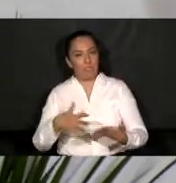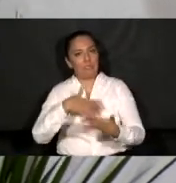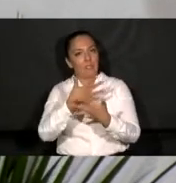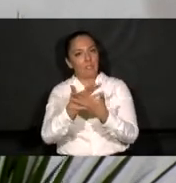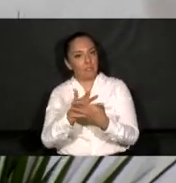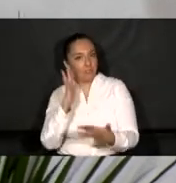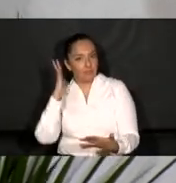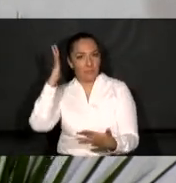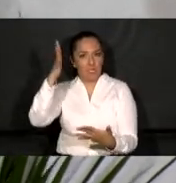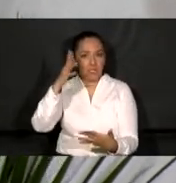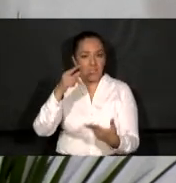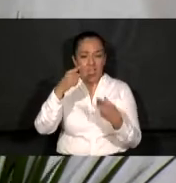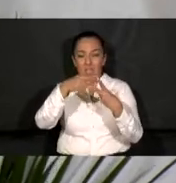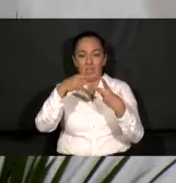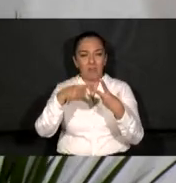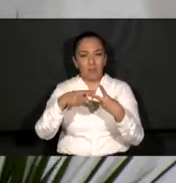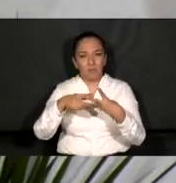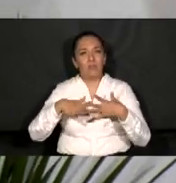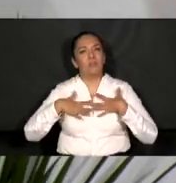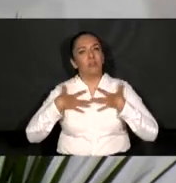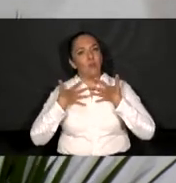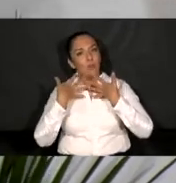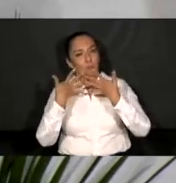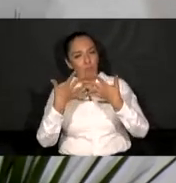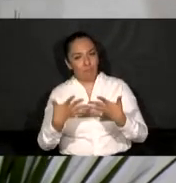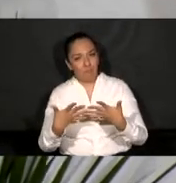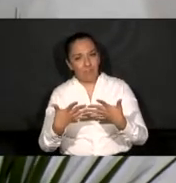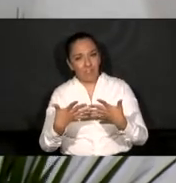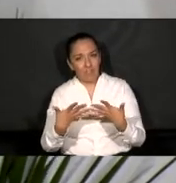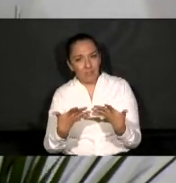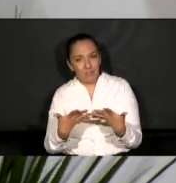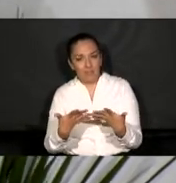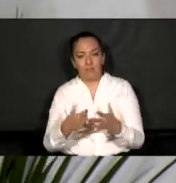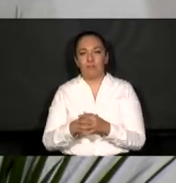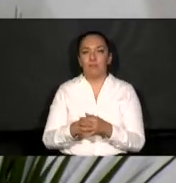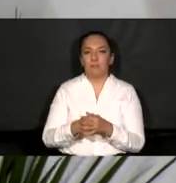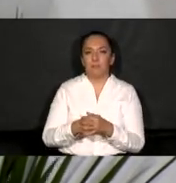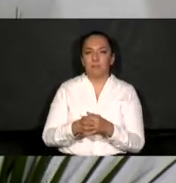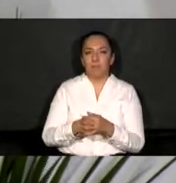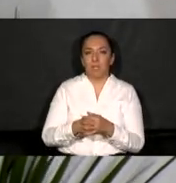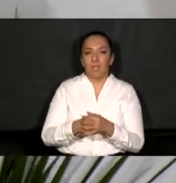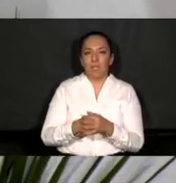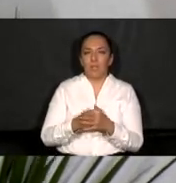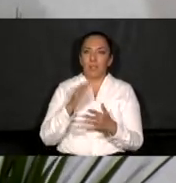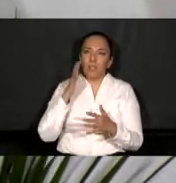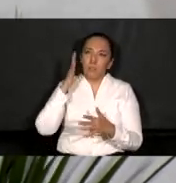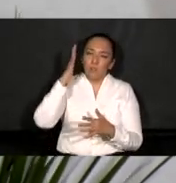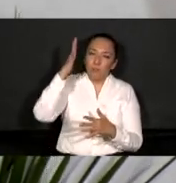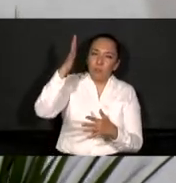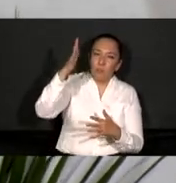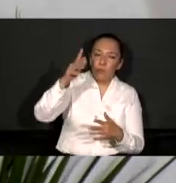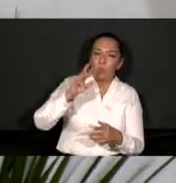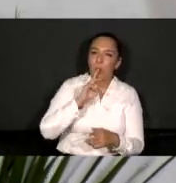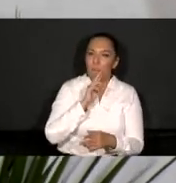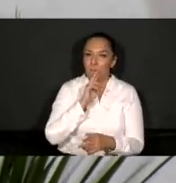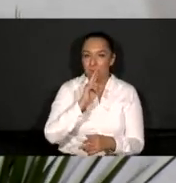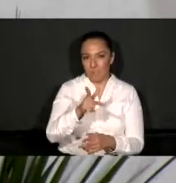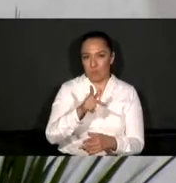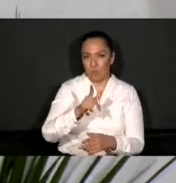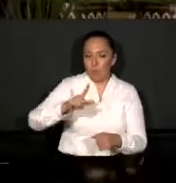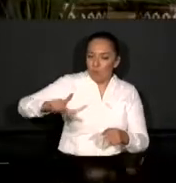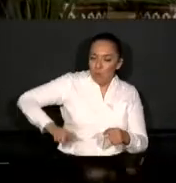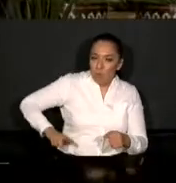que Martín y Sonia creen todavía en lo más profundo de ellos que todavía pueden tener un buen gobierno y